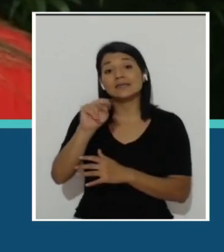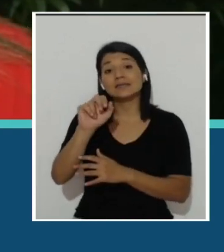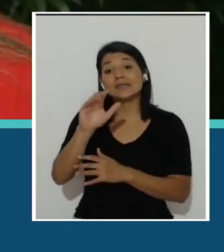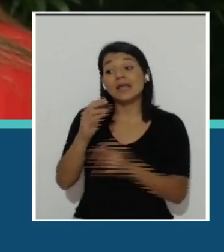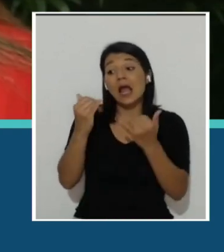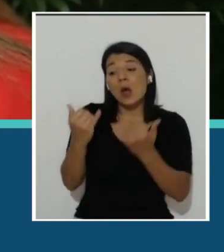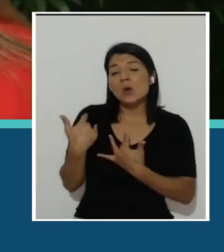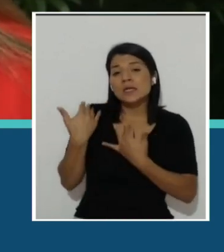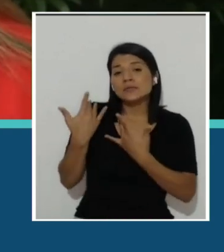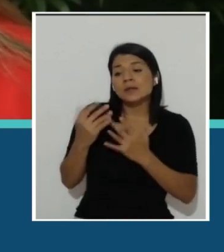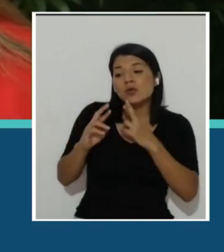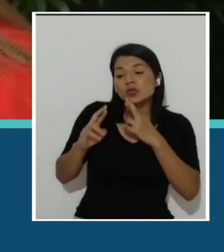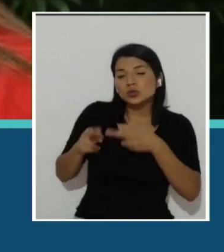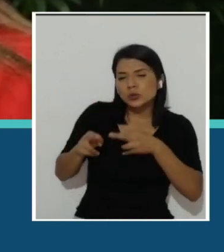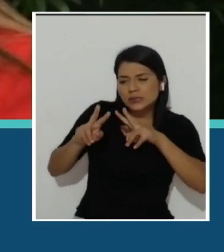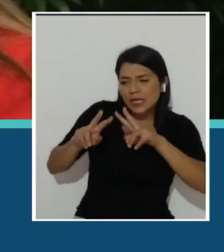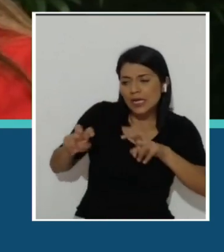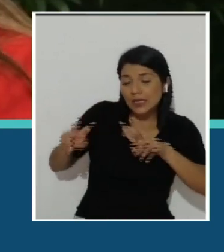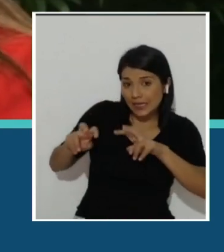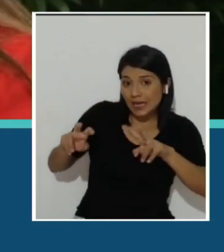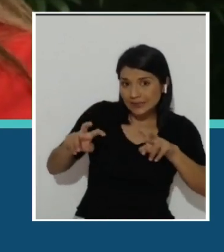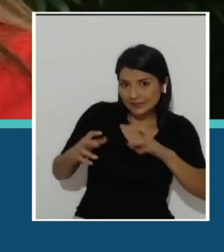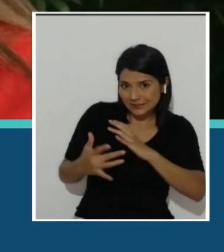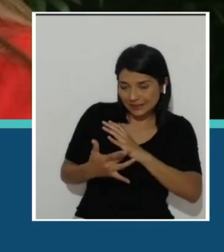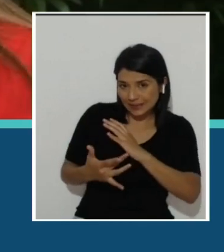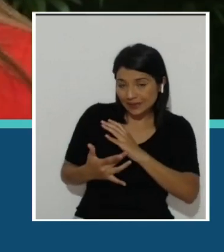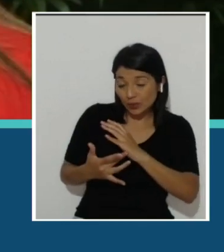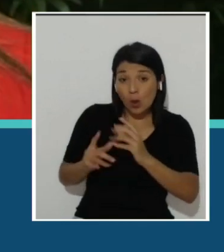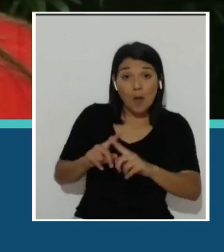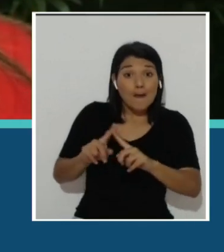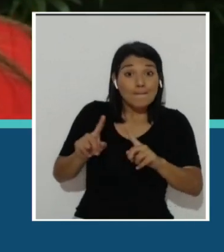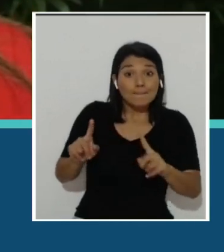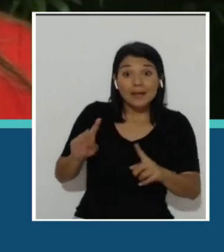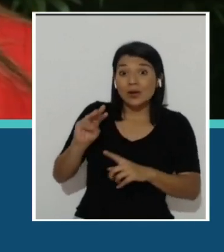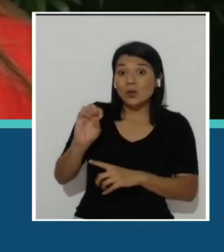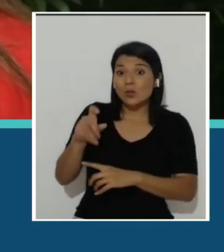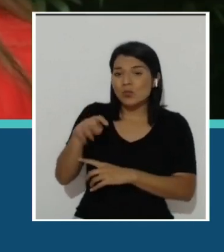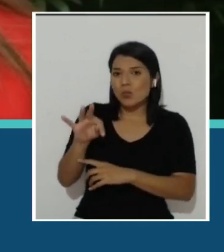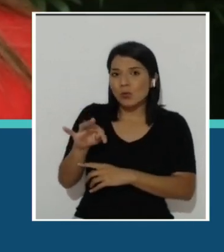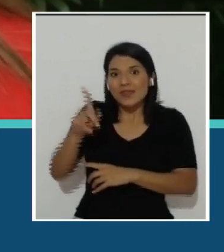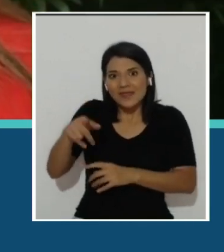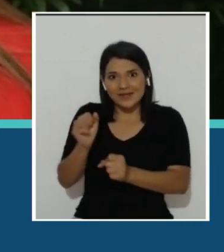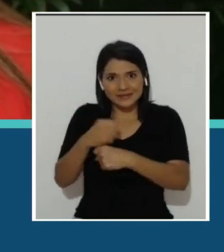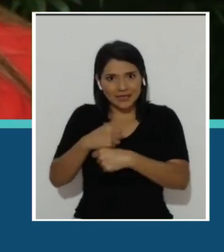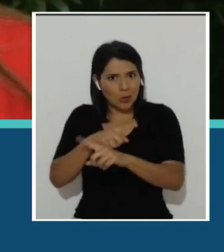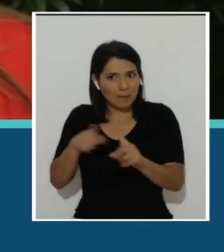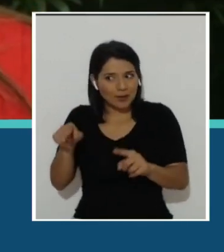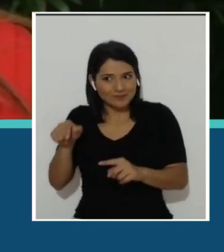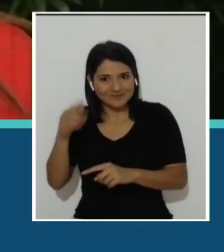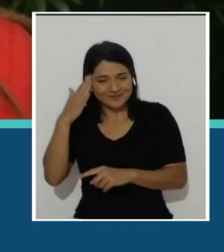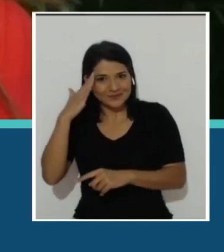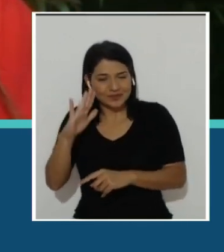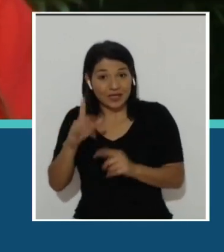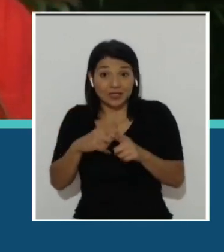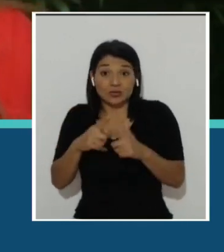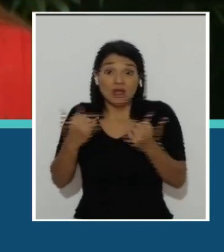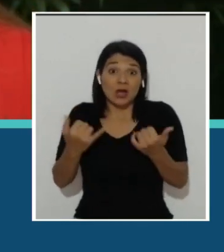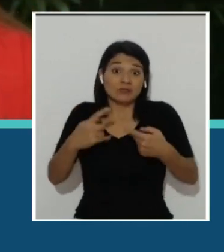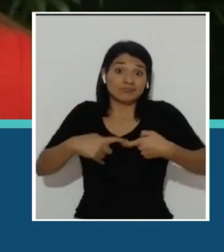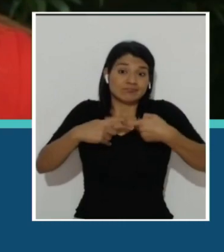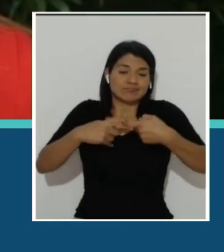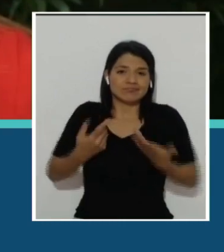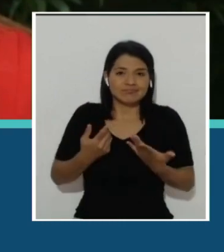humedal, pero esos estudios el MOP no sabía que tenía que hacerlos. Entonces estamos en un vacío. Es un proyecto de ley que no tiene